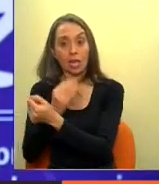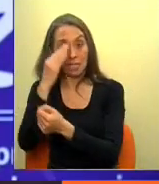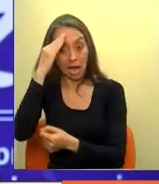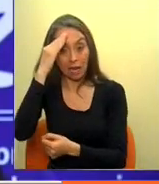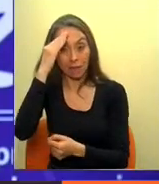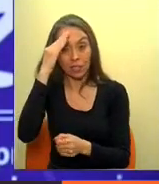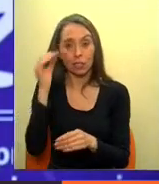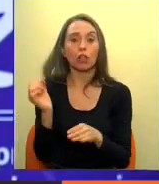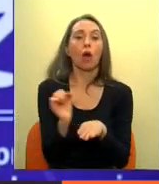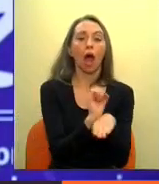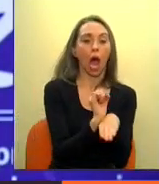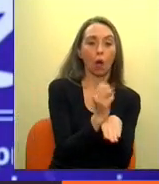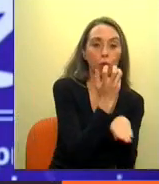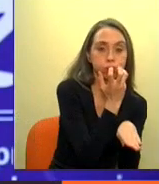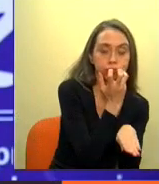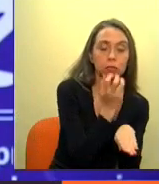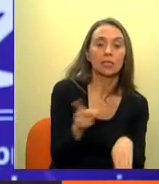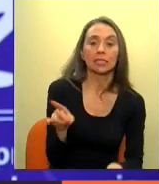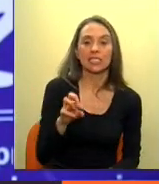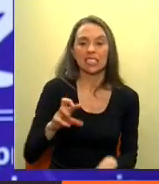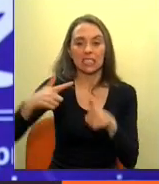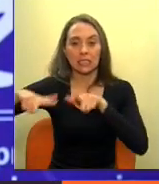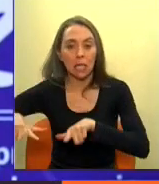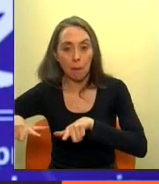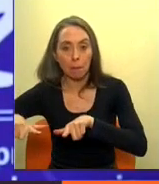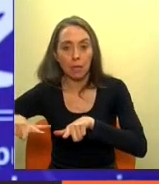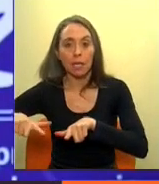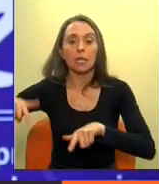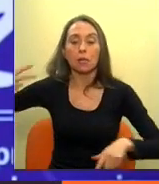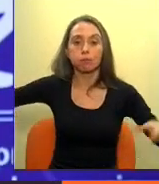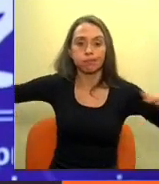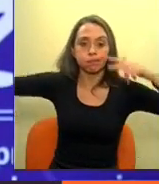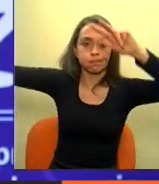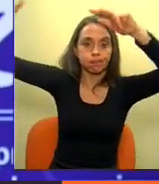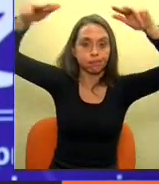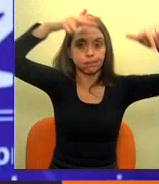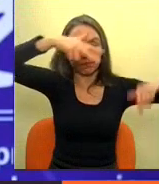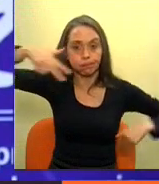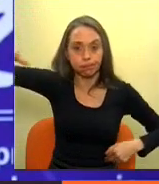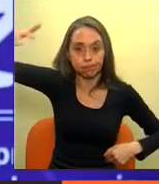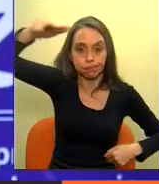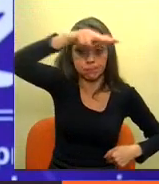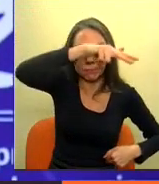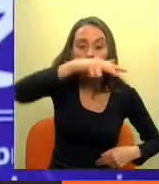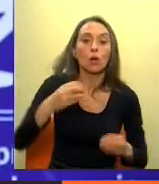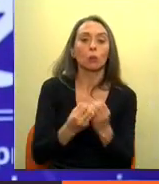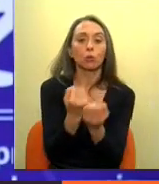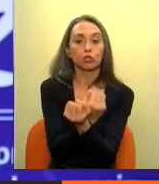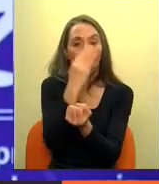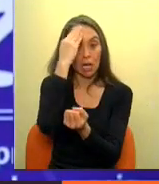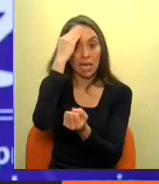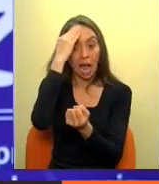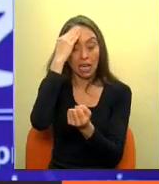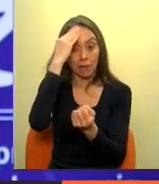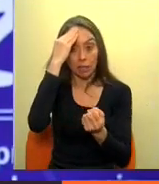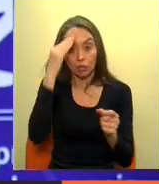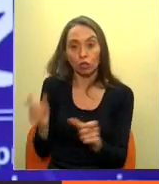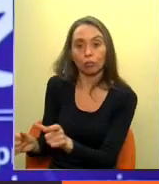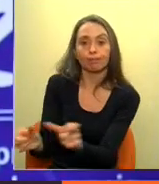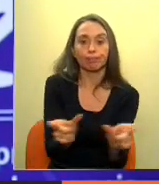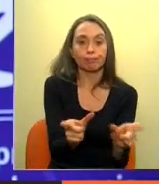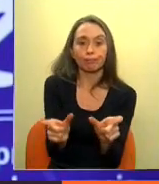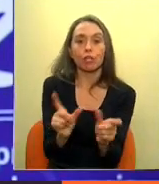radiopatrullas el cep y por supuesto también el helicóptero además de mucha presencia policial en los sectores que son